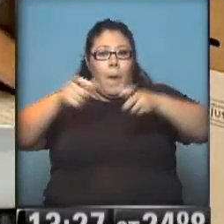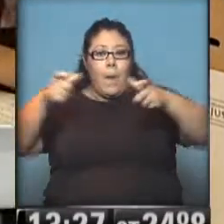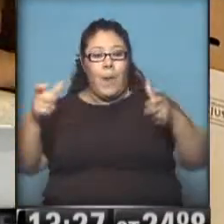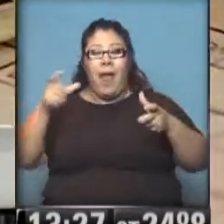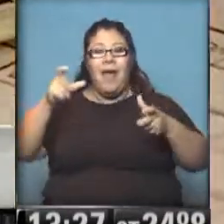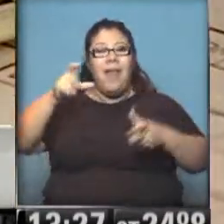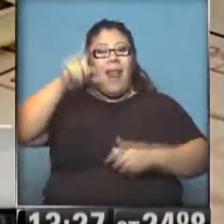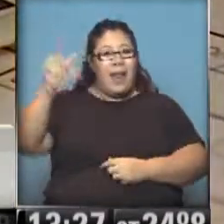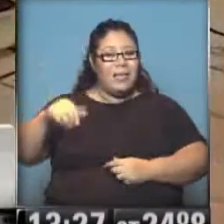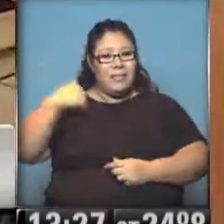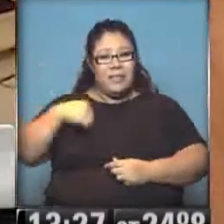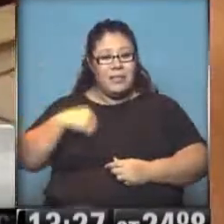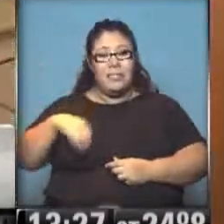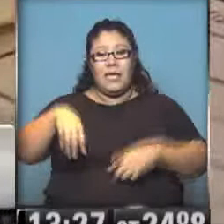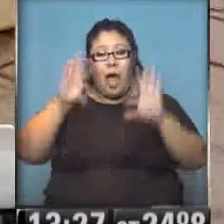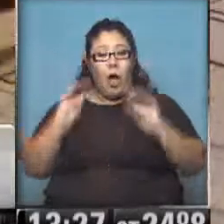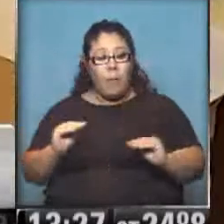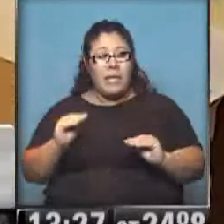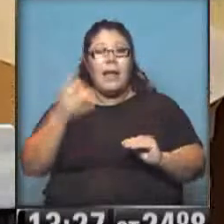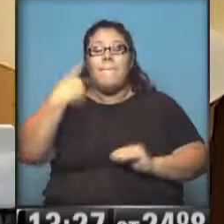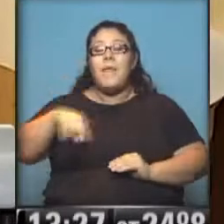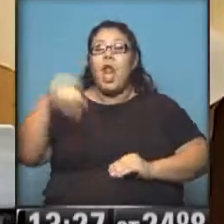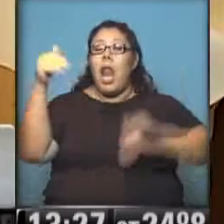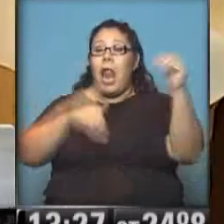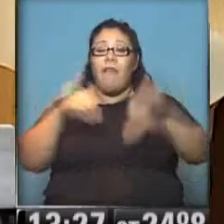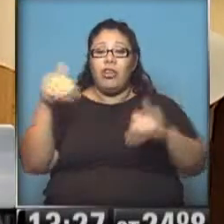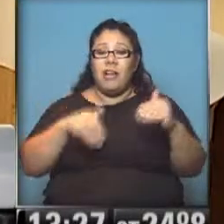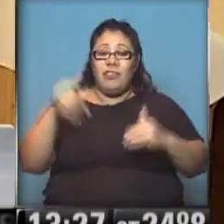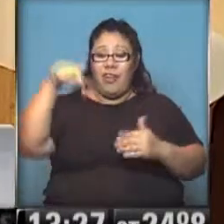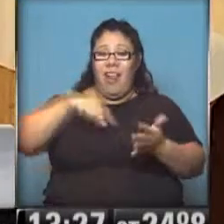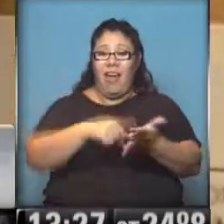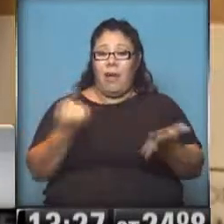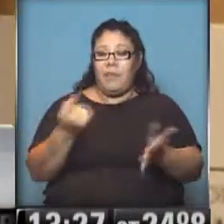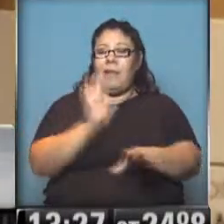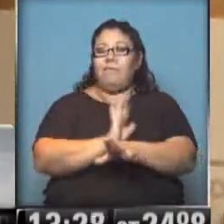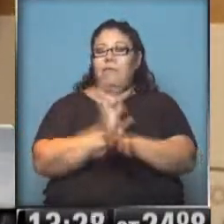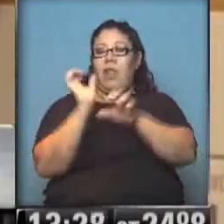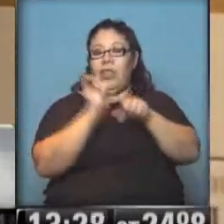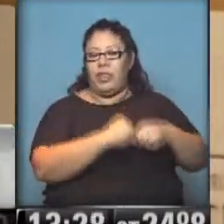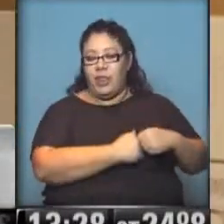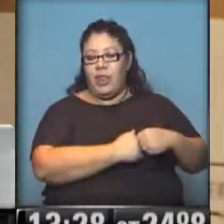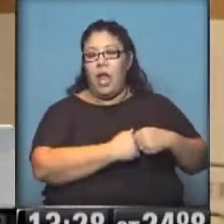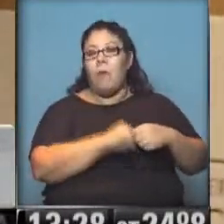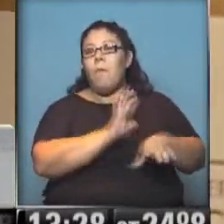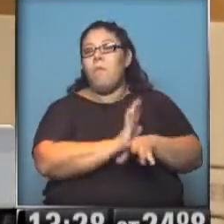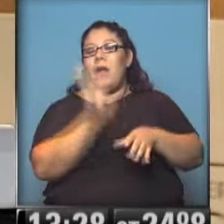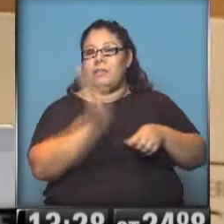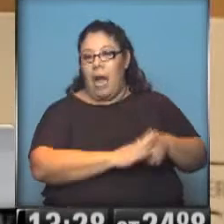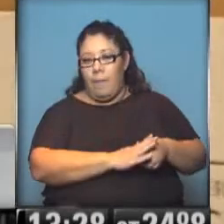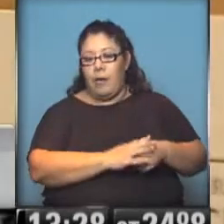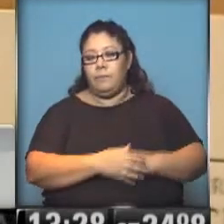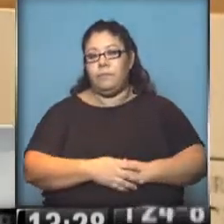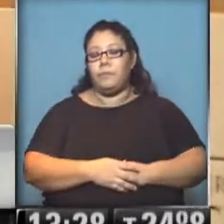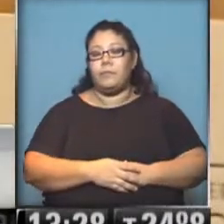ocultado en la campaña de la Ciudad de Buenos Aires. El único frente de izquierda que se presentó fue el nuestro y se mezclaba la centroizquierda y todo para mostrar